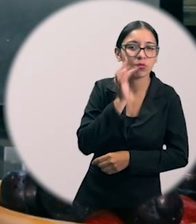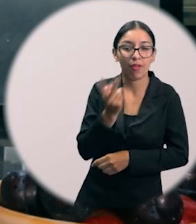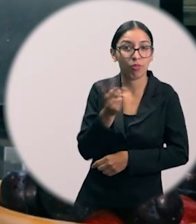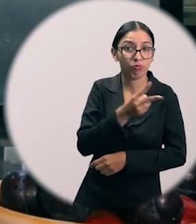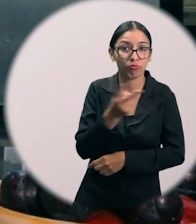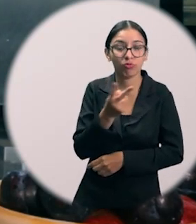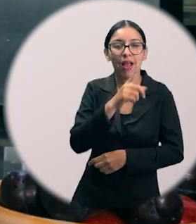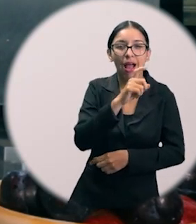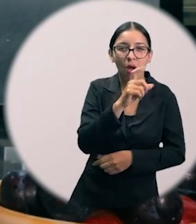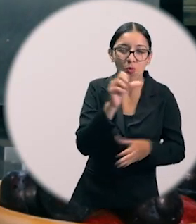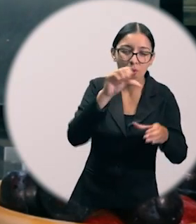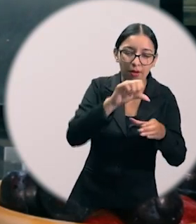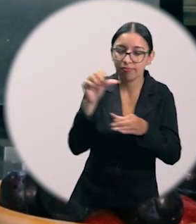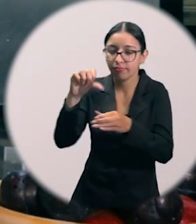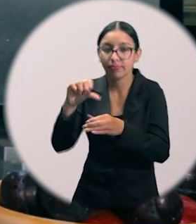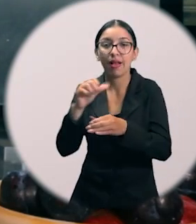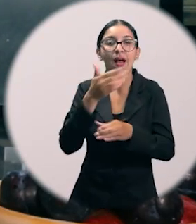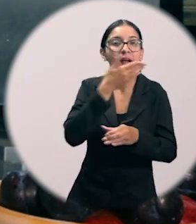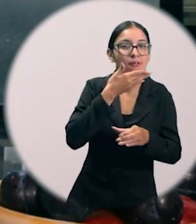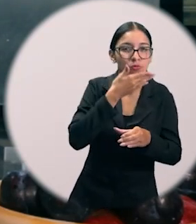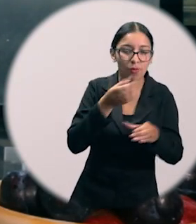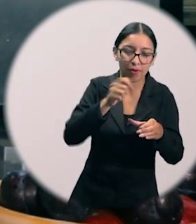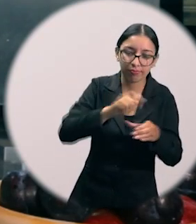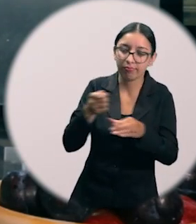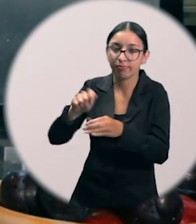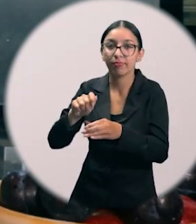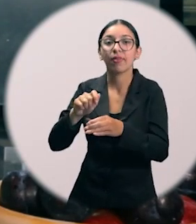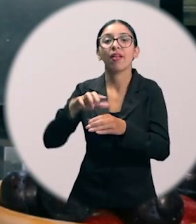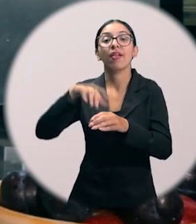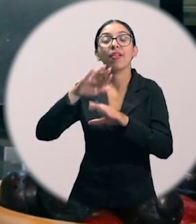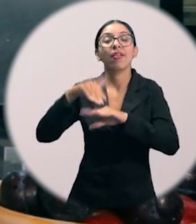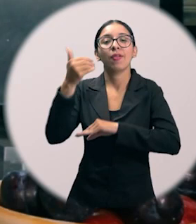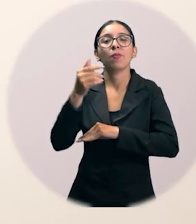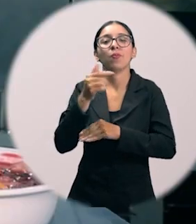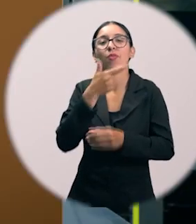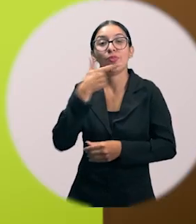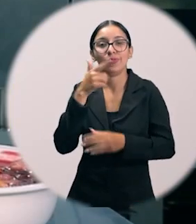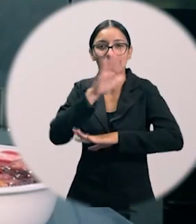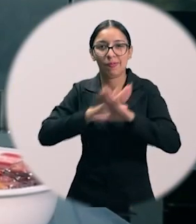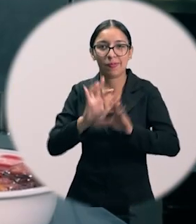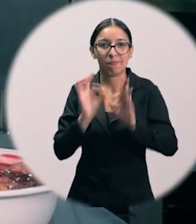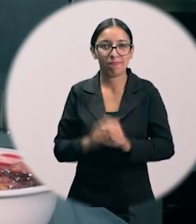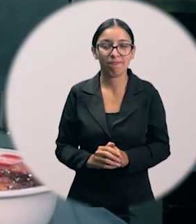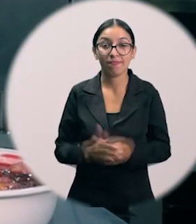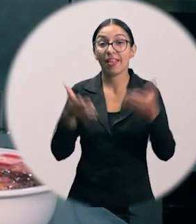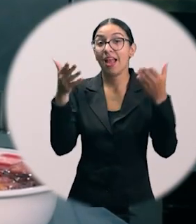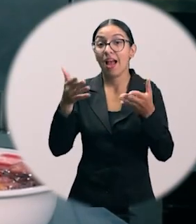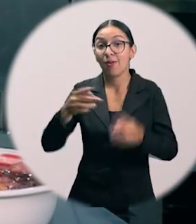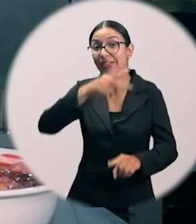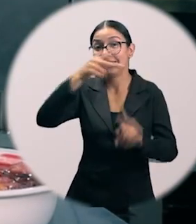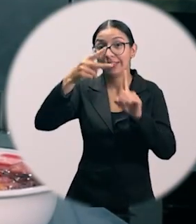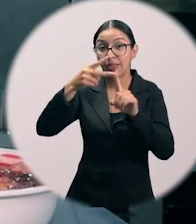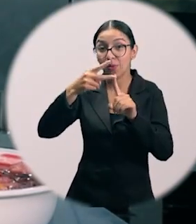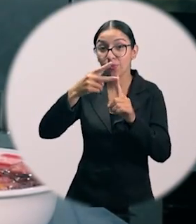un poquitito de agua, azúcar y nada más que la fruta. Y después ya armamos nuestro rico postre. Ya nos encontramos aquí en esta segunda parte